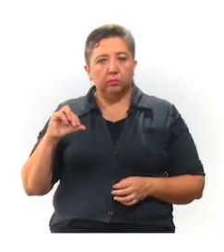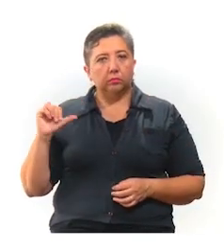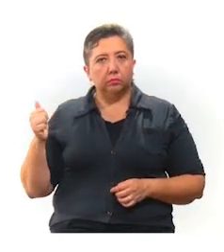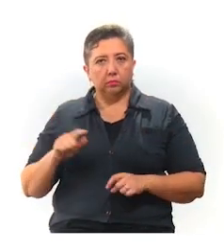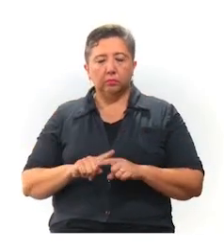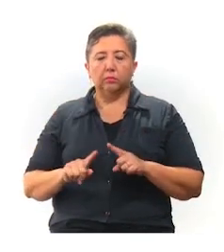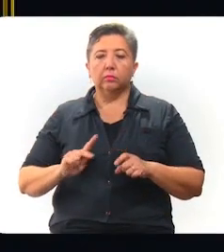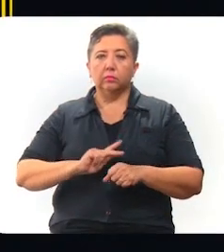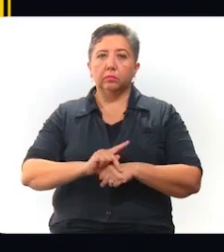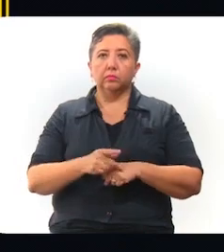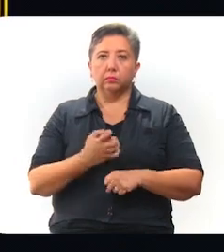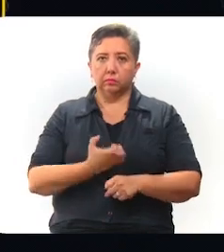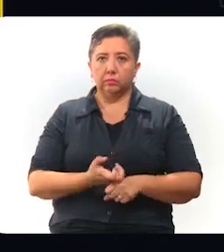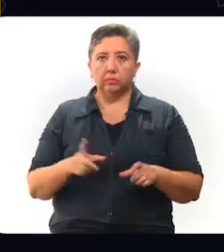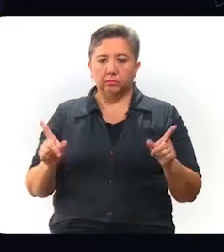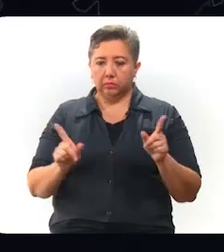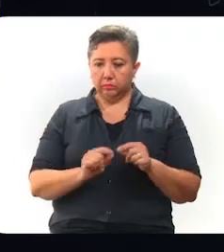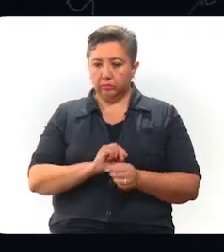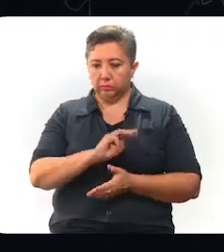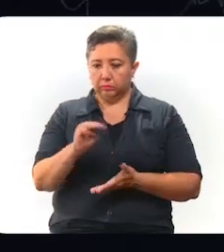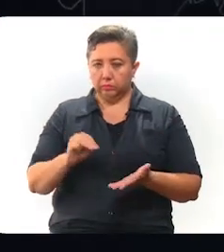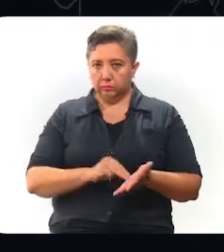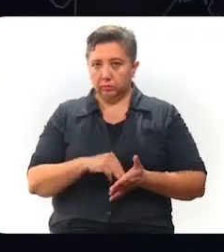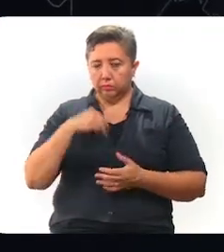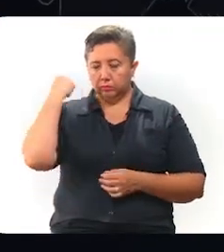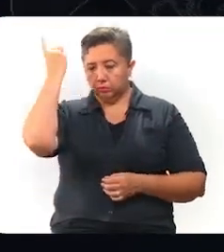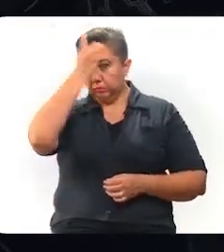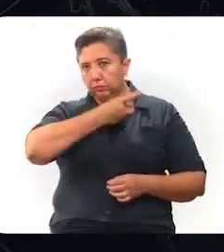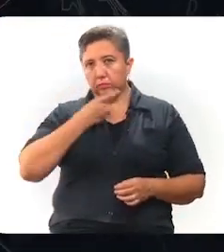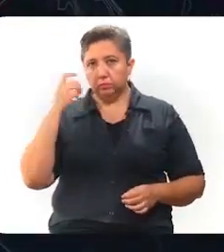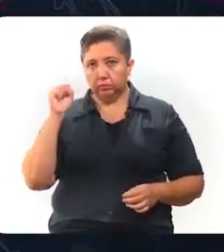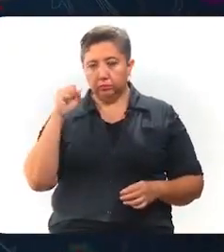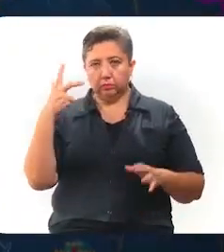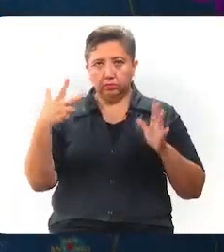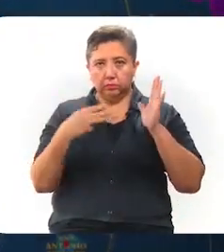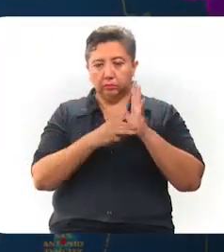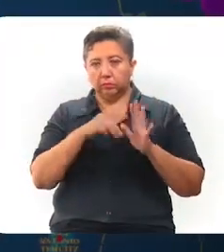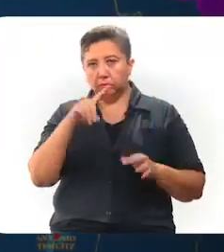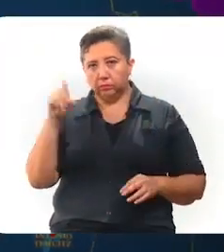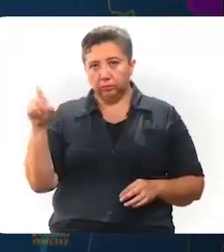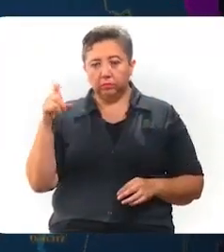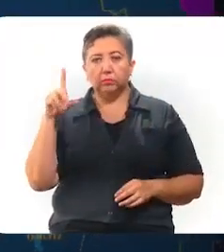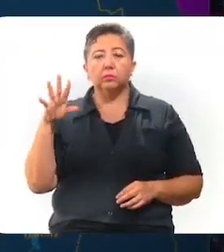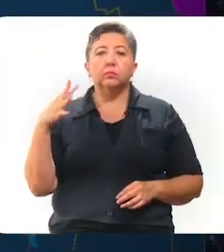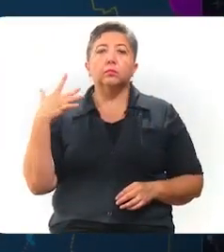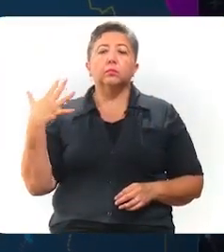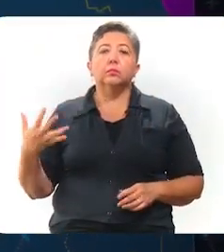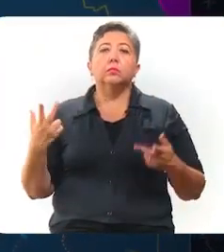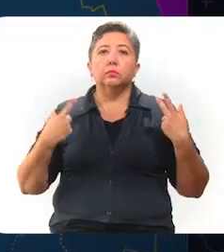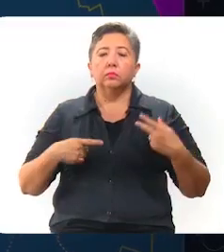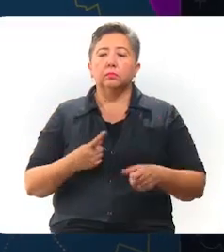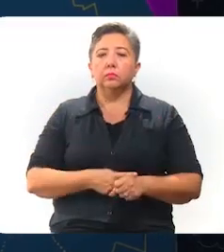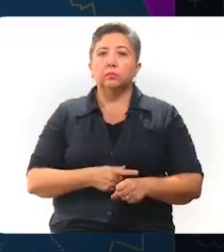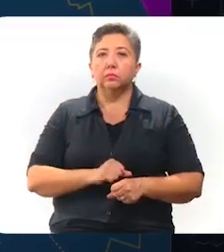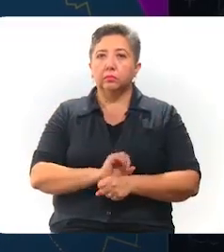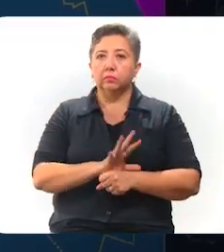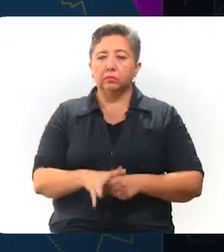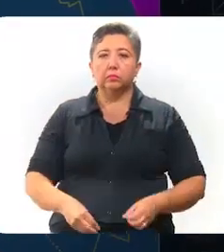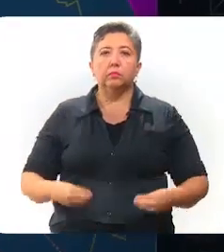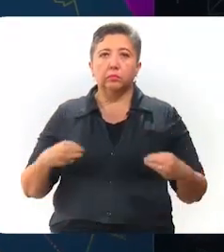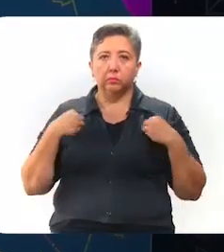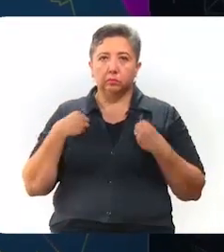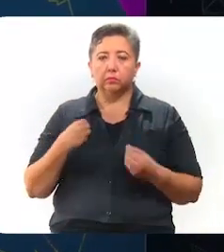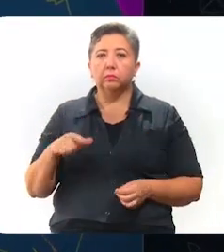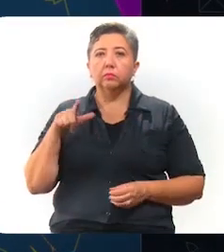país u otro estado. Específicamente en Mérida, se han diagnosticado 68.155 personas contagiadas de coronavirus, que